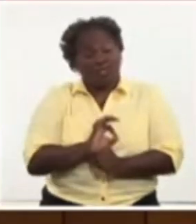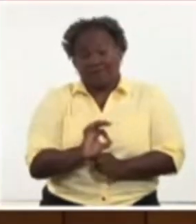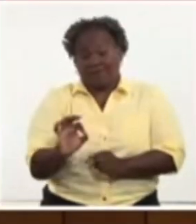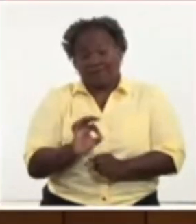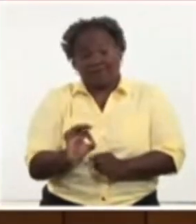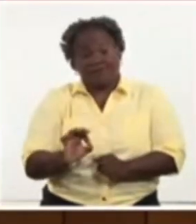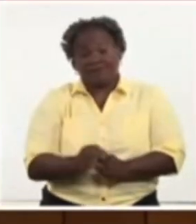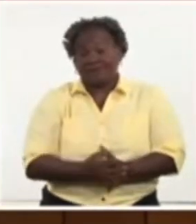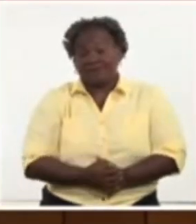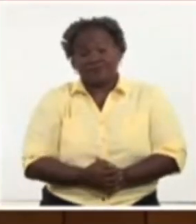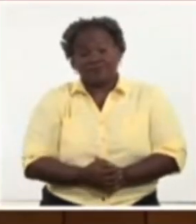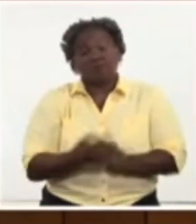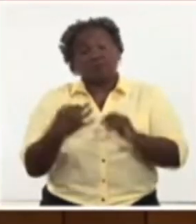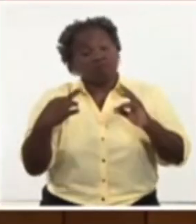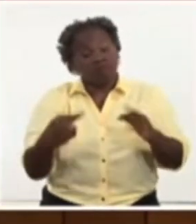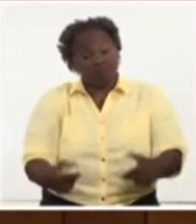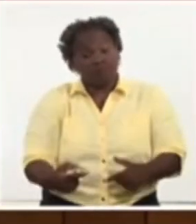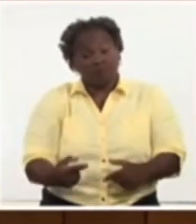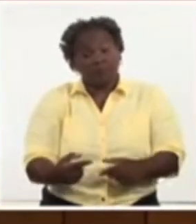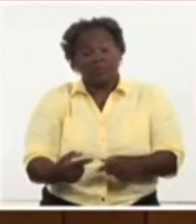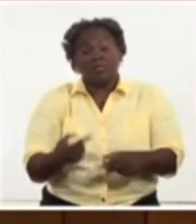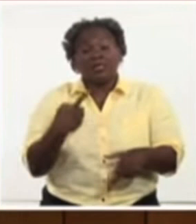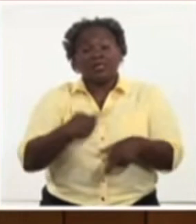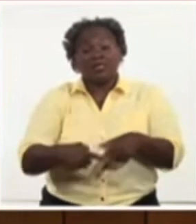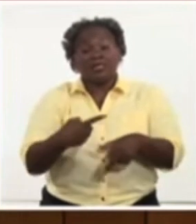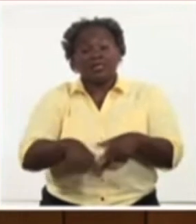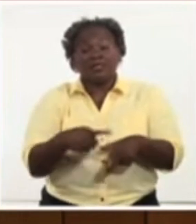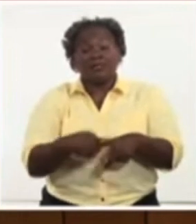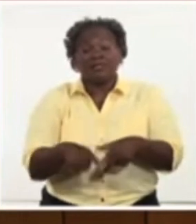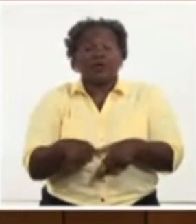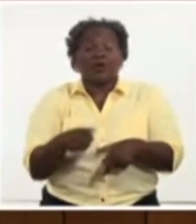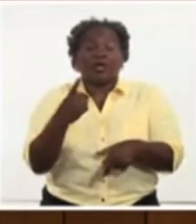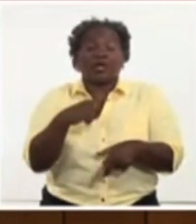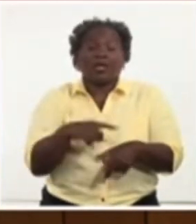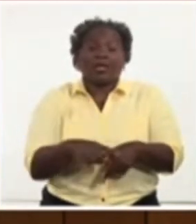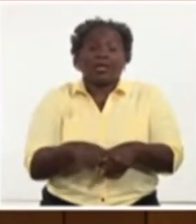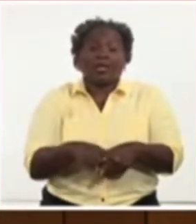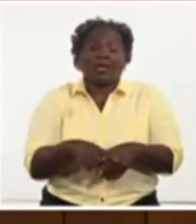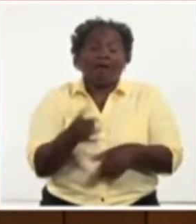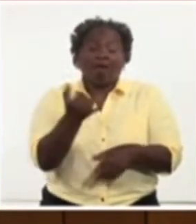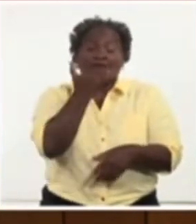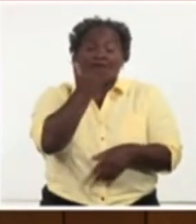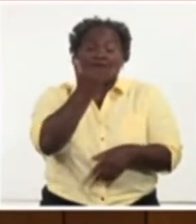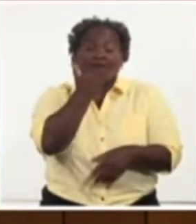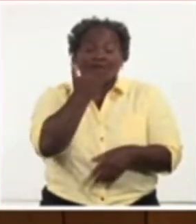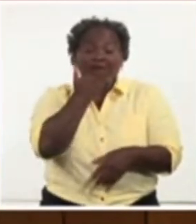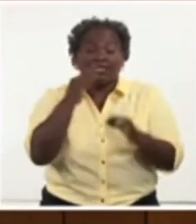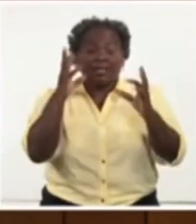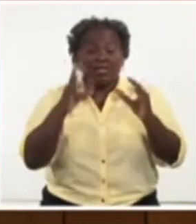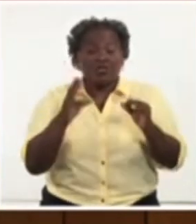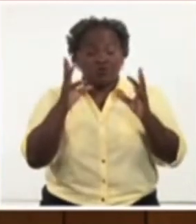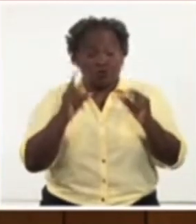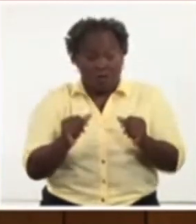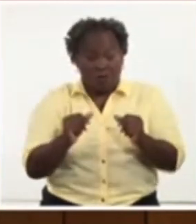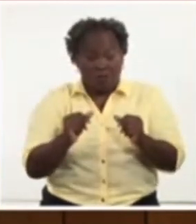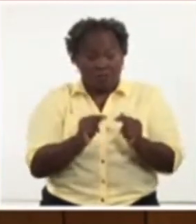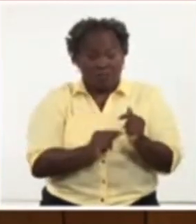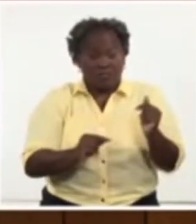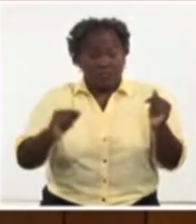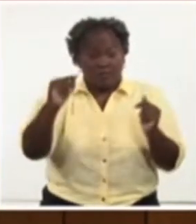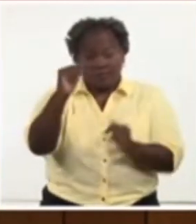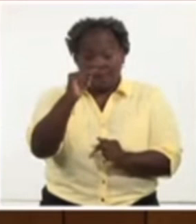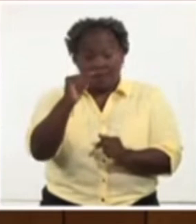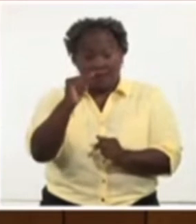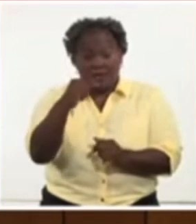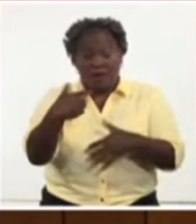y ratifico con uno de los elementos que está impidiendo alcanzar mejores resultados el elemento principal que lo están pidiendo más